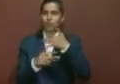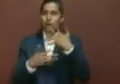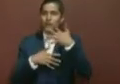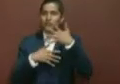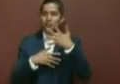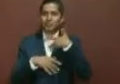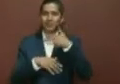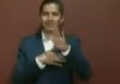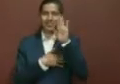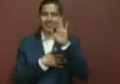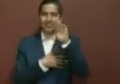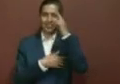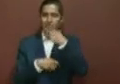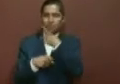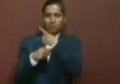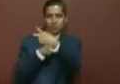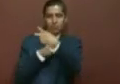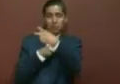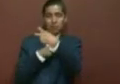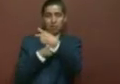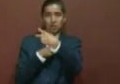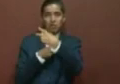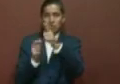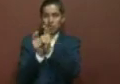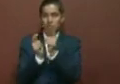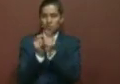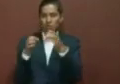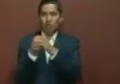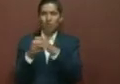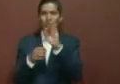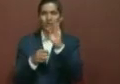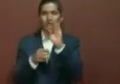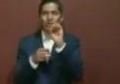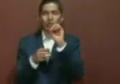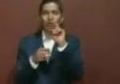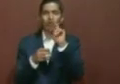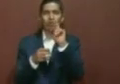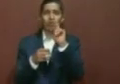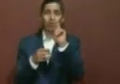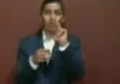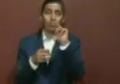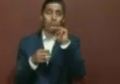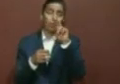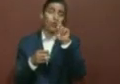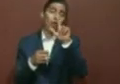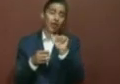fue una invitación del grupo Fórmula y no tuvo ningún costo